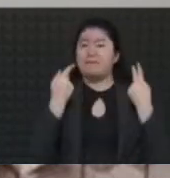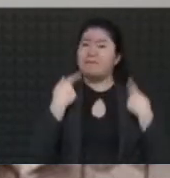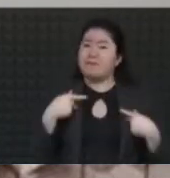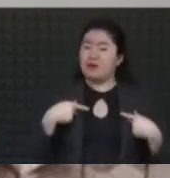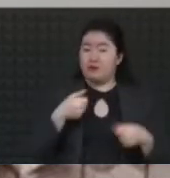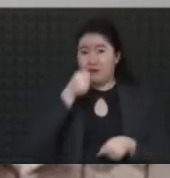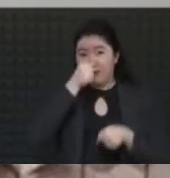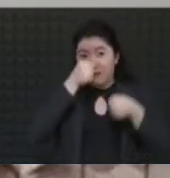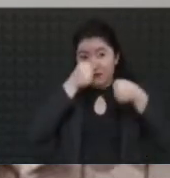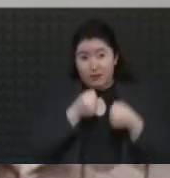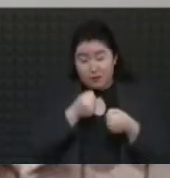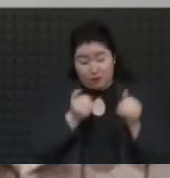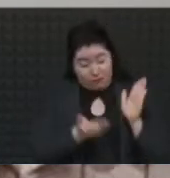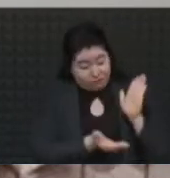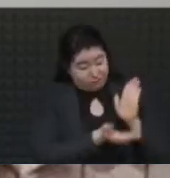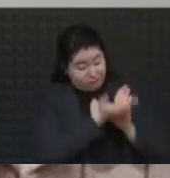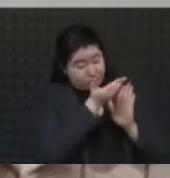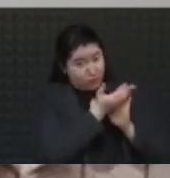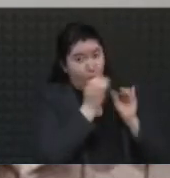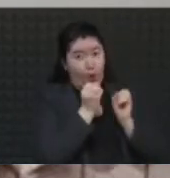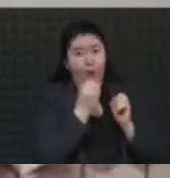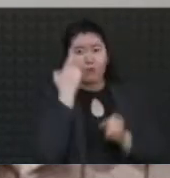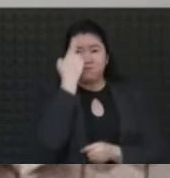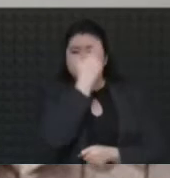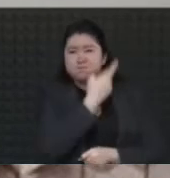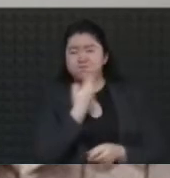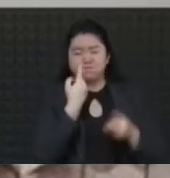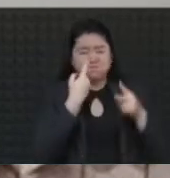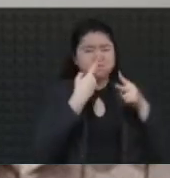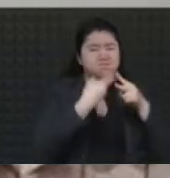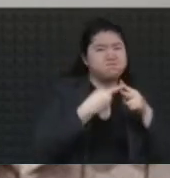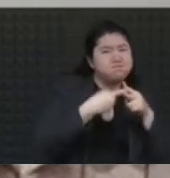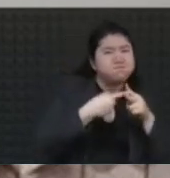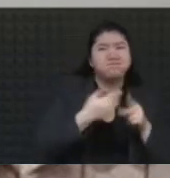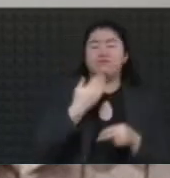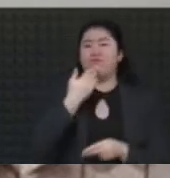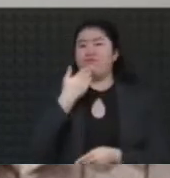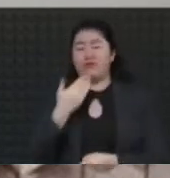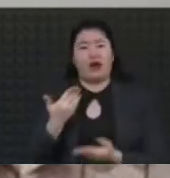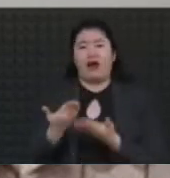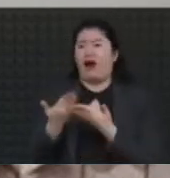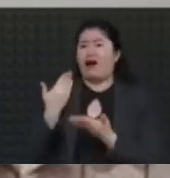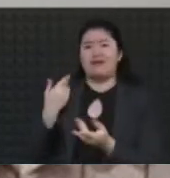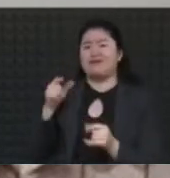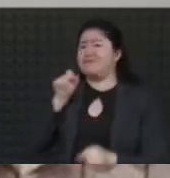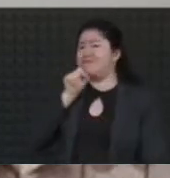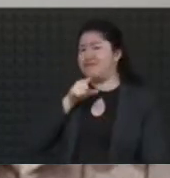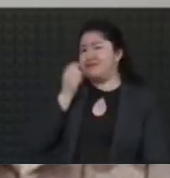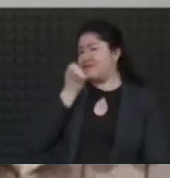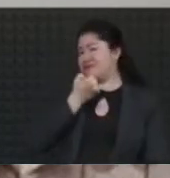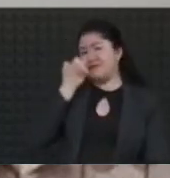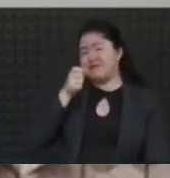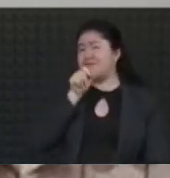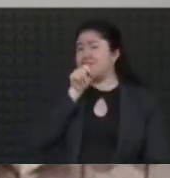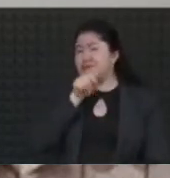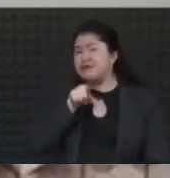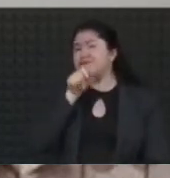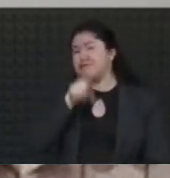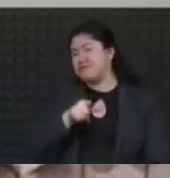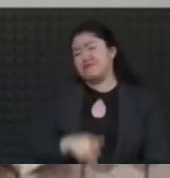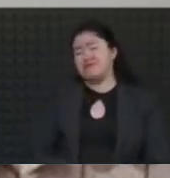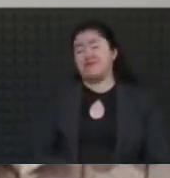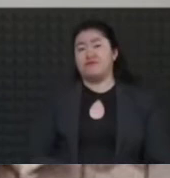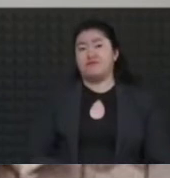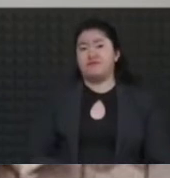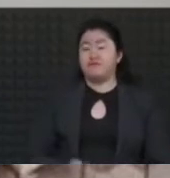estructural o un estudio mucho más detallado numérico, como se ha venido realizando en distintas escuelas de la ciudad. Es decir,